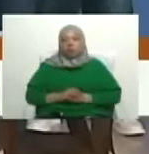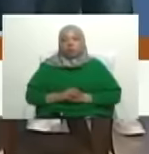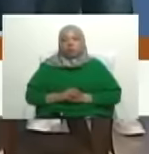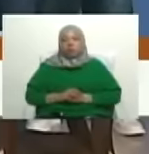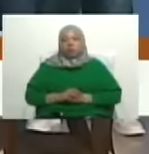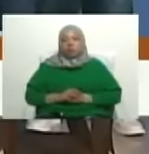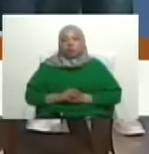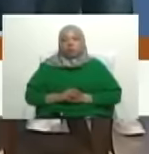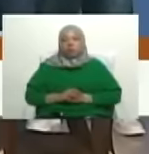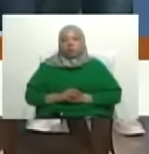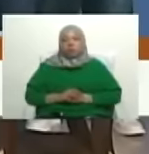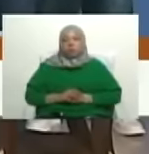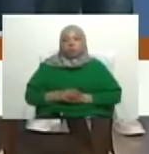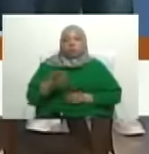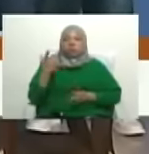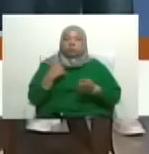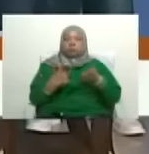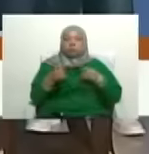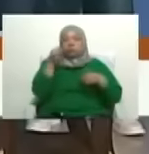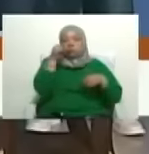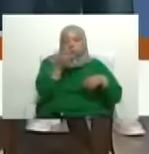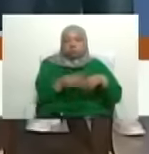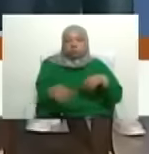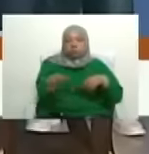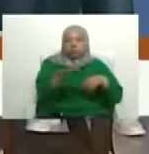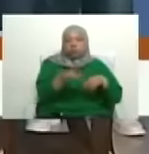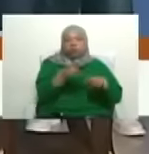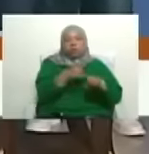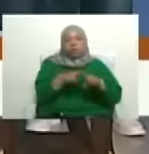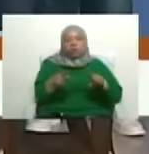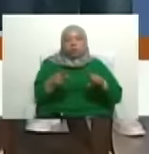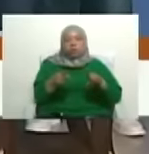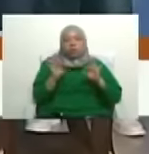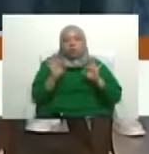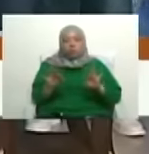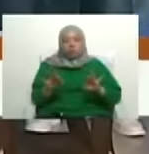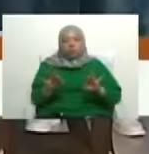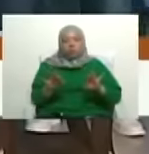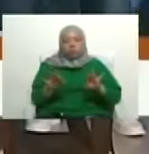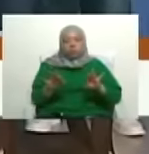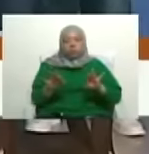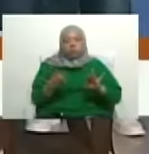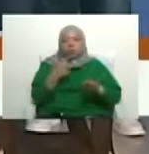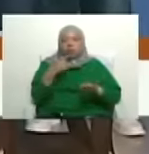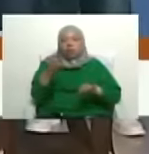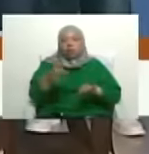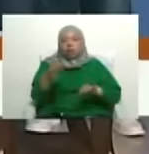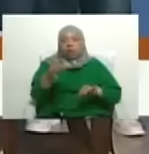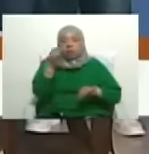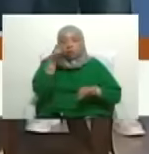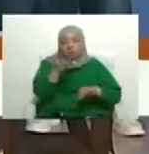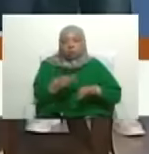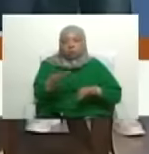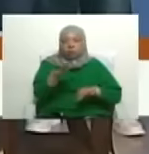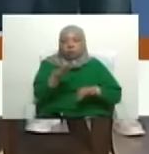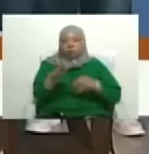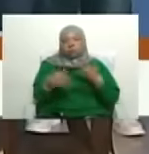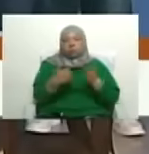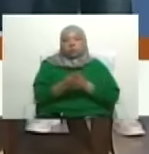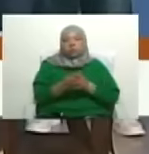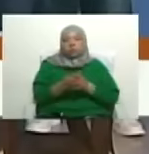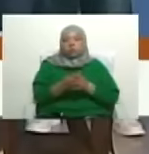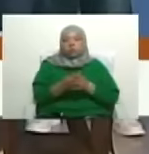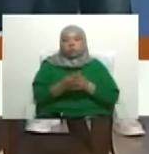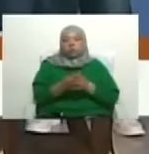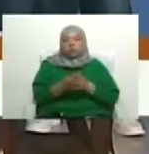que bajar un poco el tono y eso. Pero las cosas son las cosas, y la verdad es la verdad, y ni siquiera